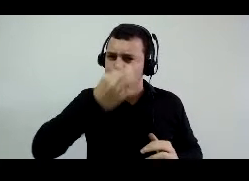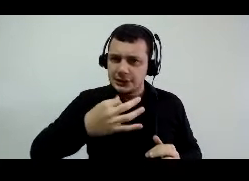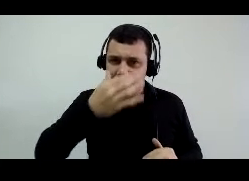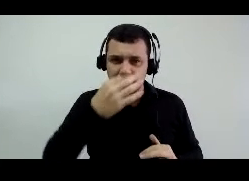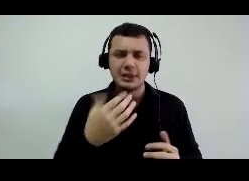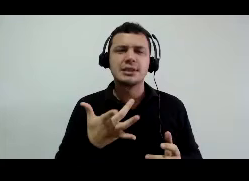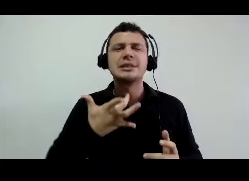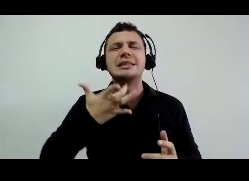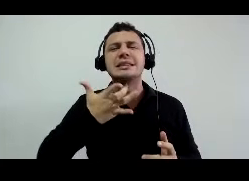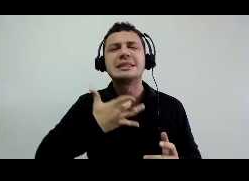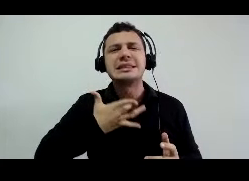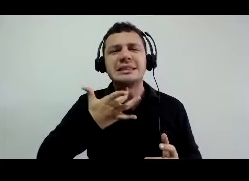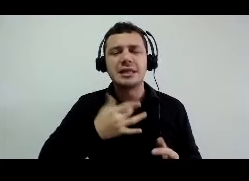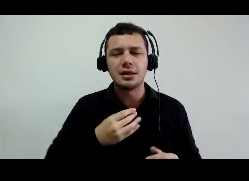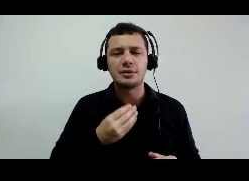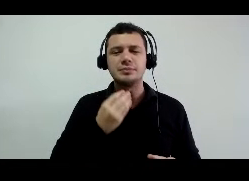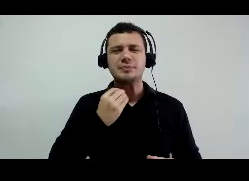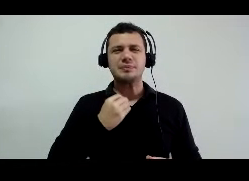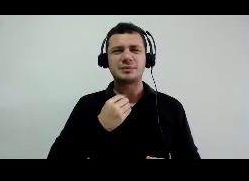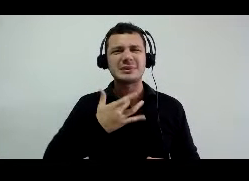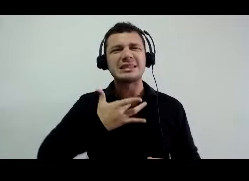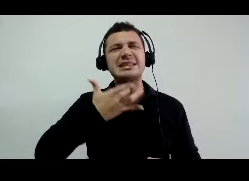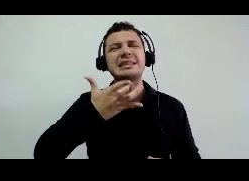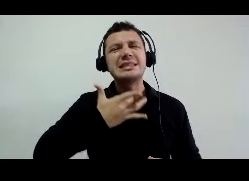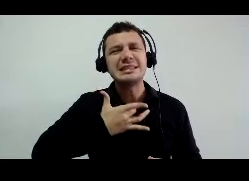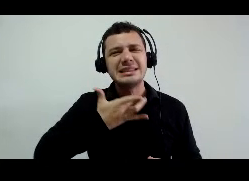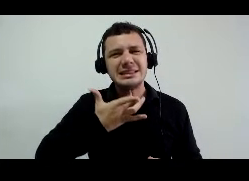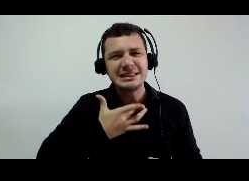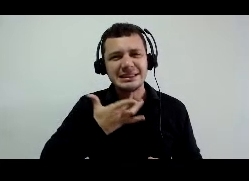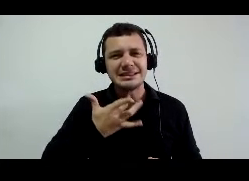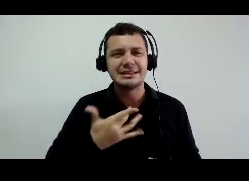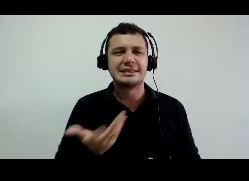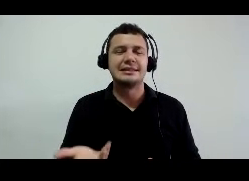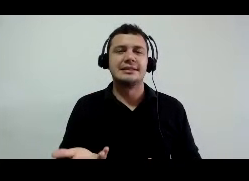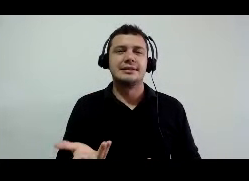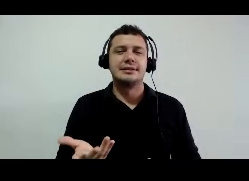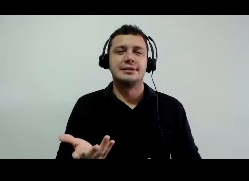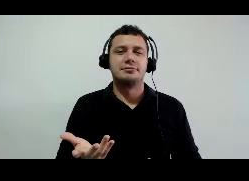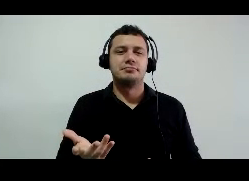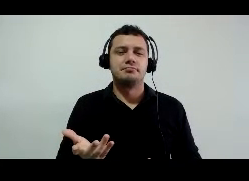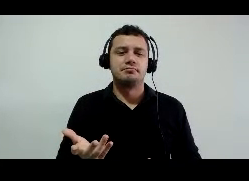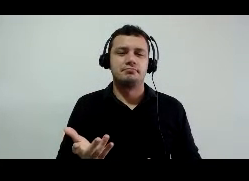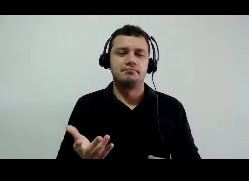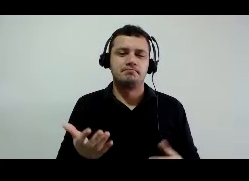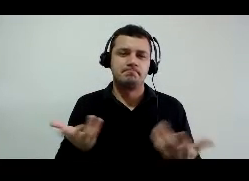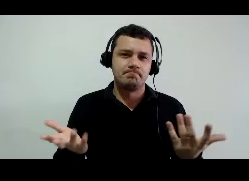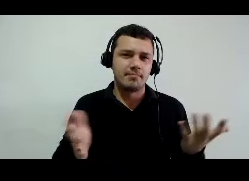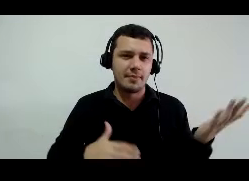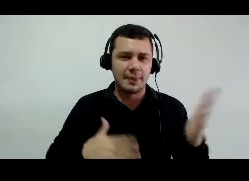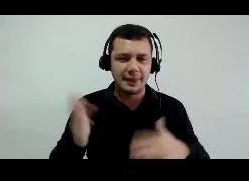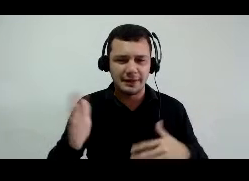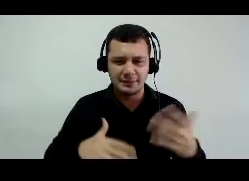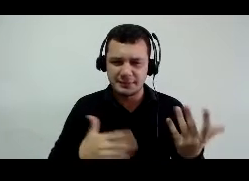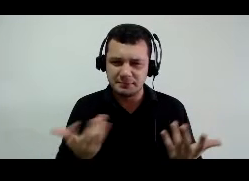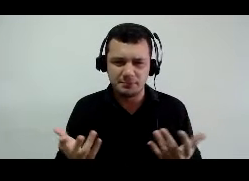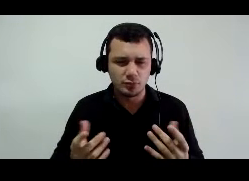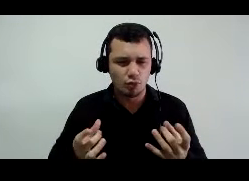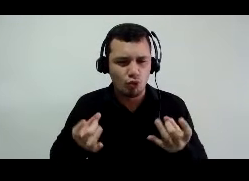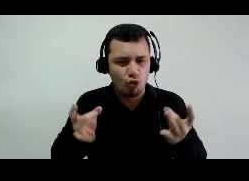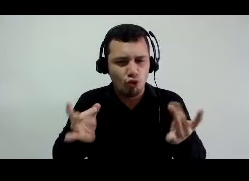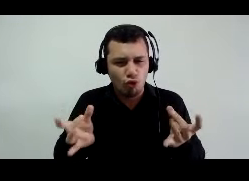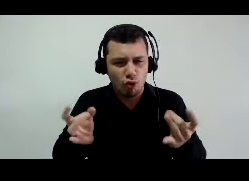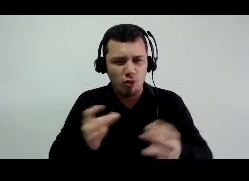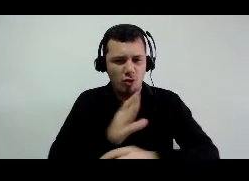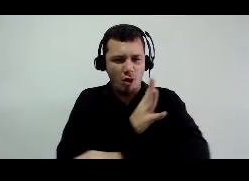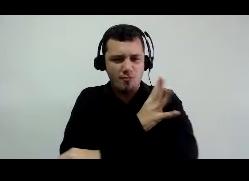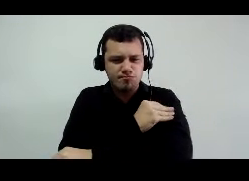para tragar como odinofagia, hablábamos de dolor retroocular, de dolor